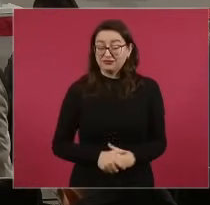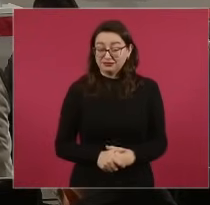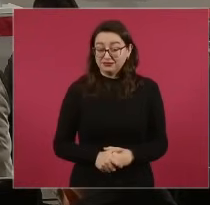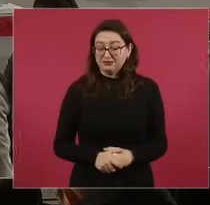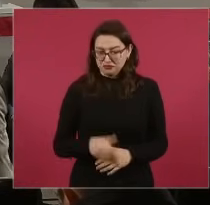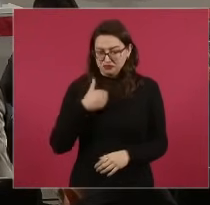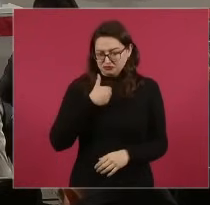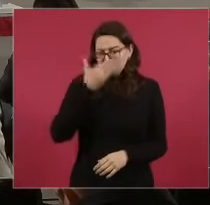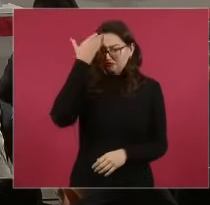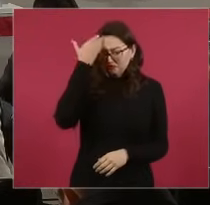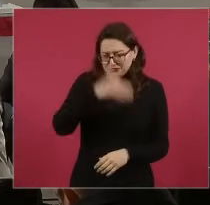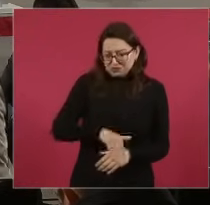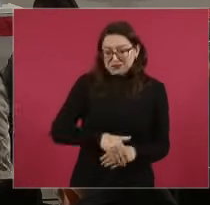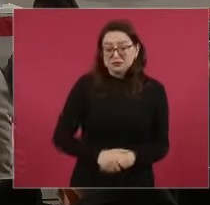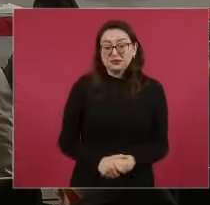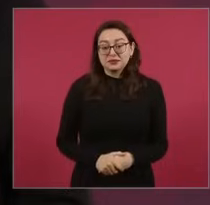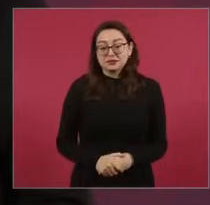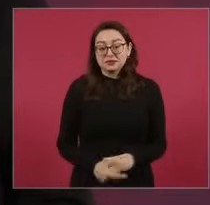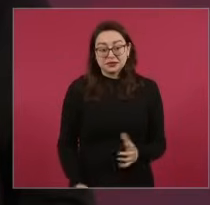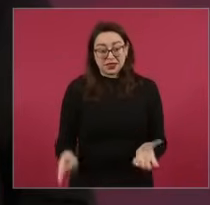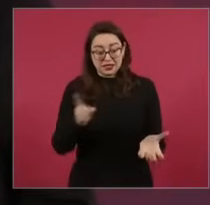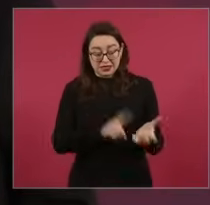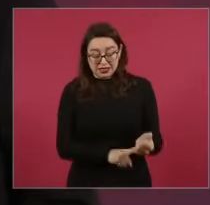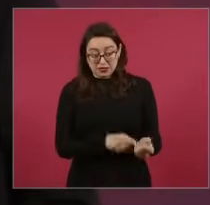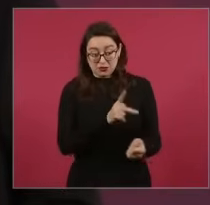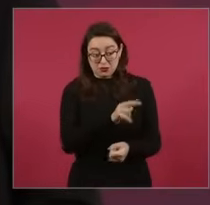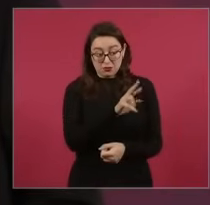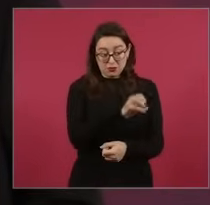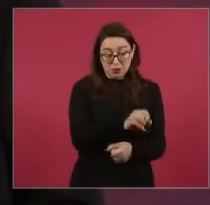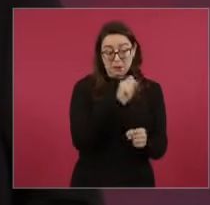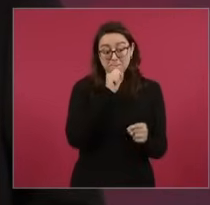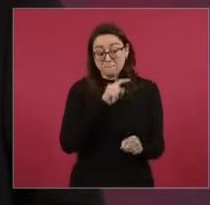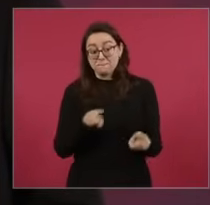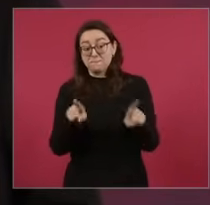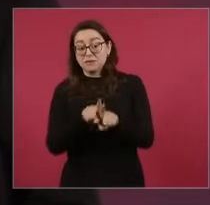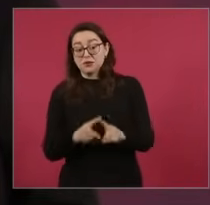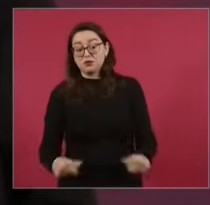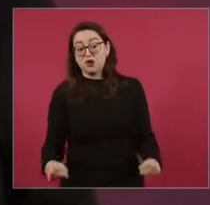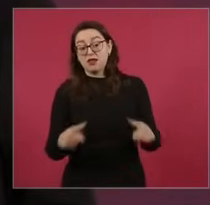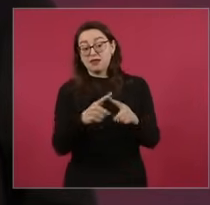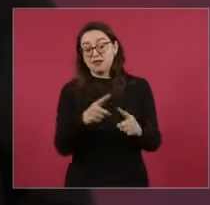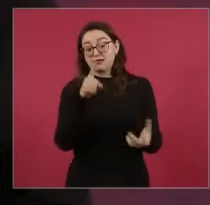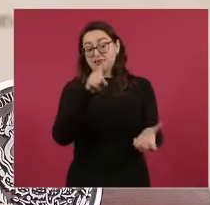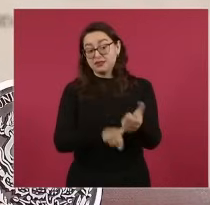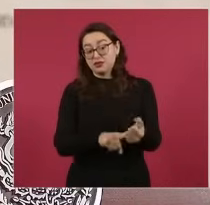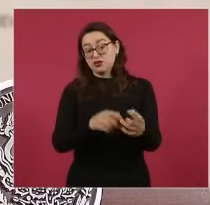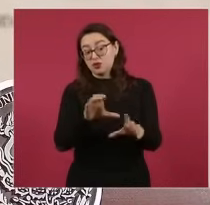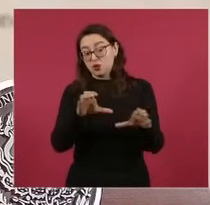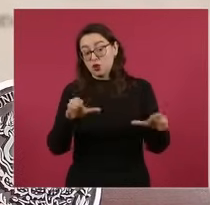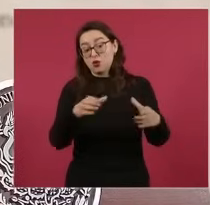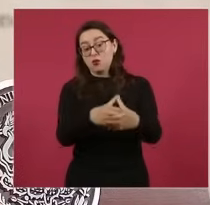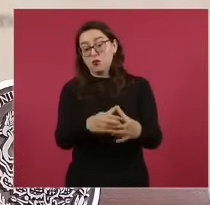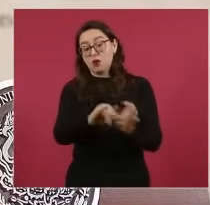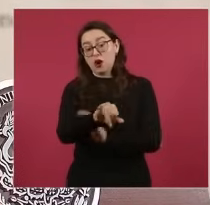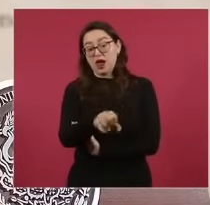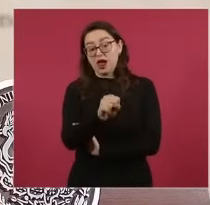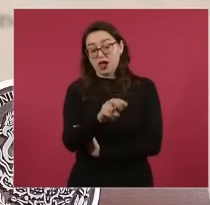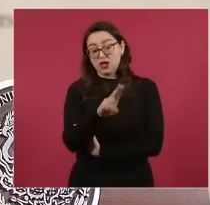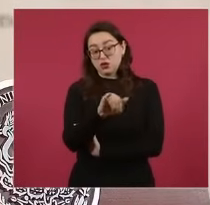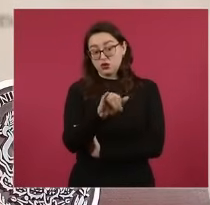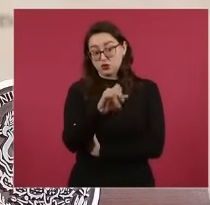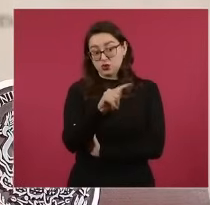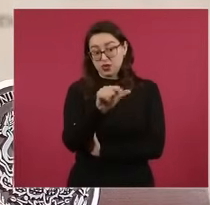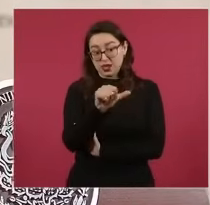¿sí?, y también de la orden de los jesuitas, que tienen un